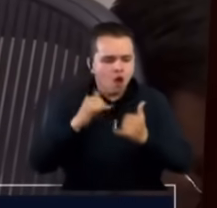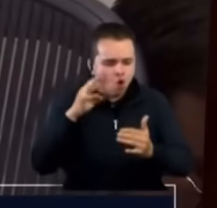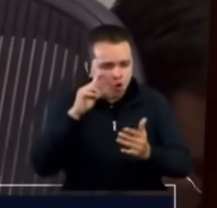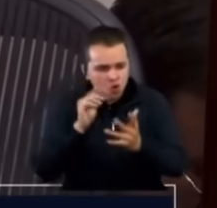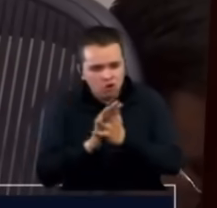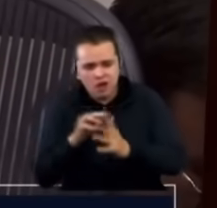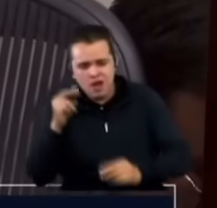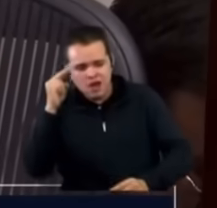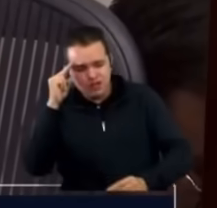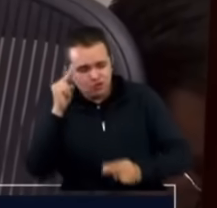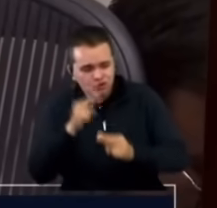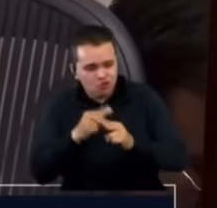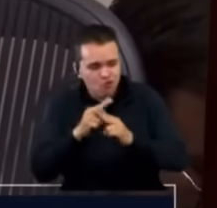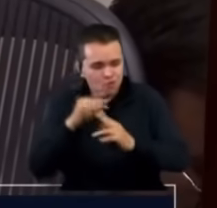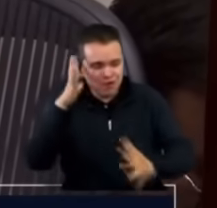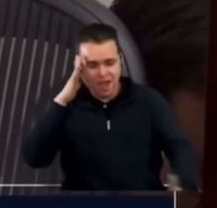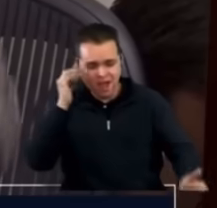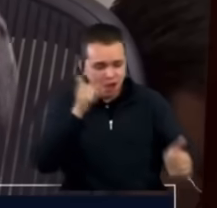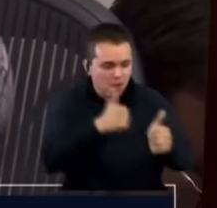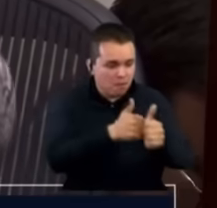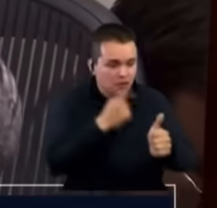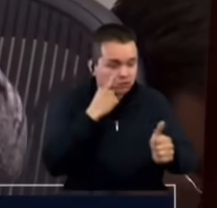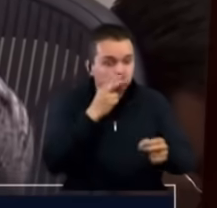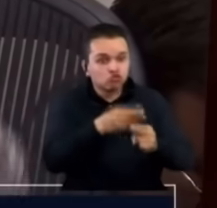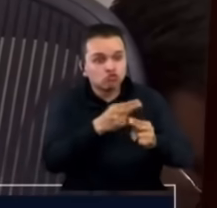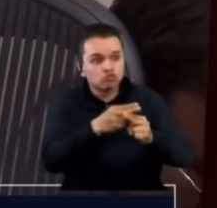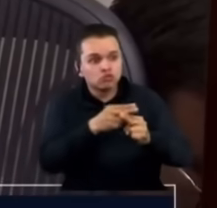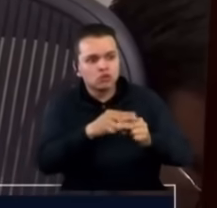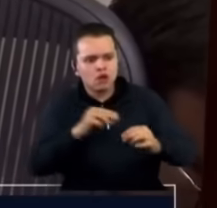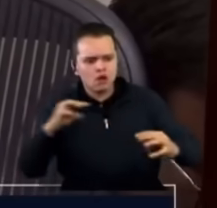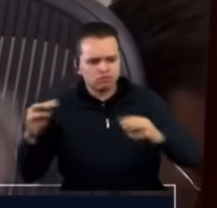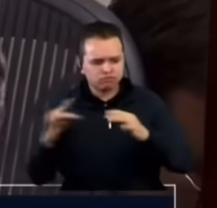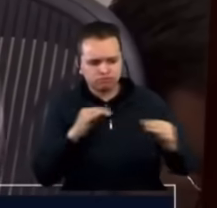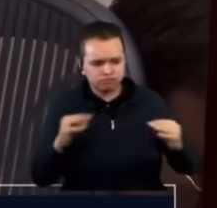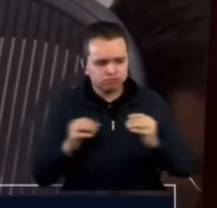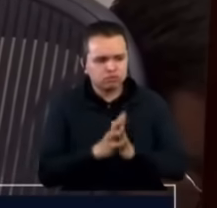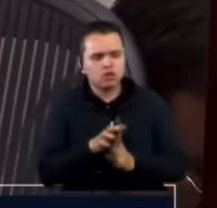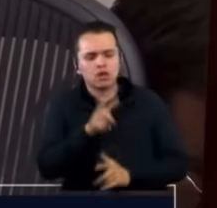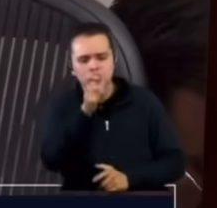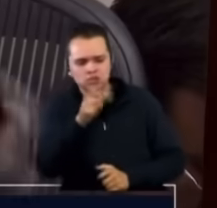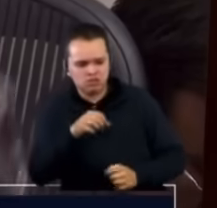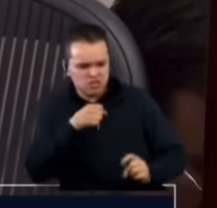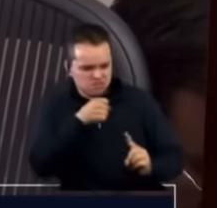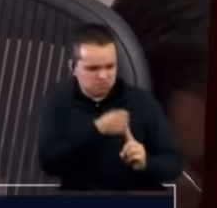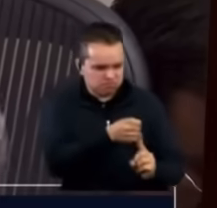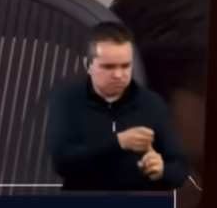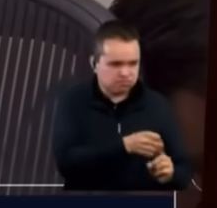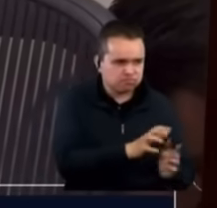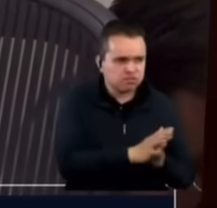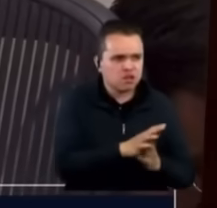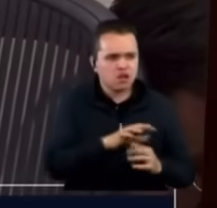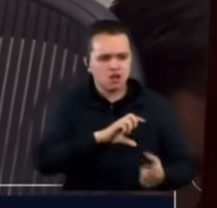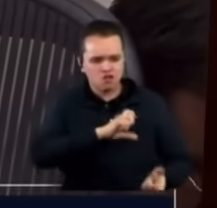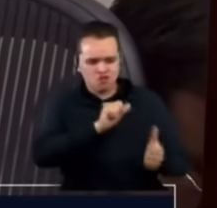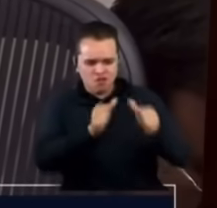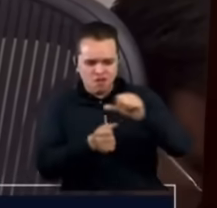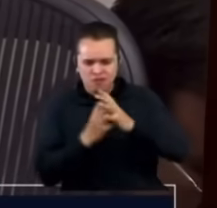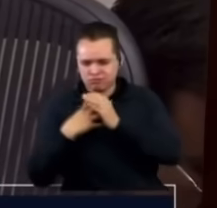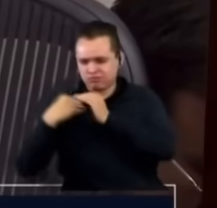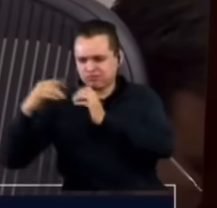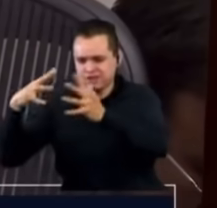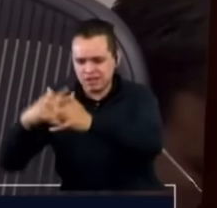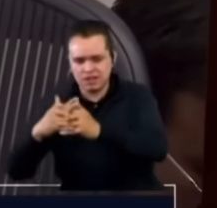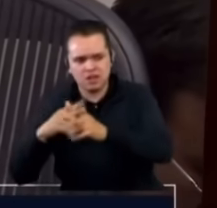al que llaman gobierno paramilitar es al que los combatió, al que los sometió y al que los extraditó. Y